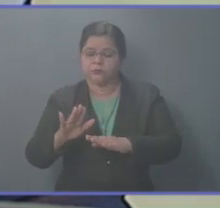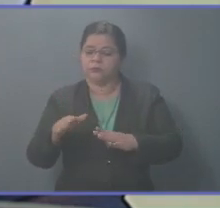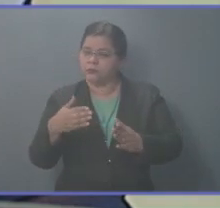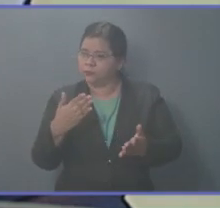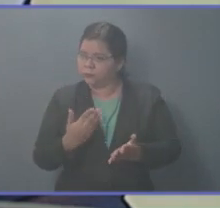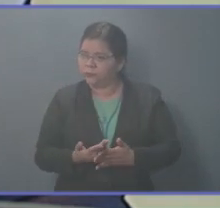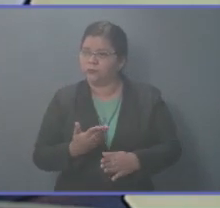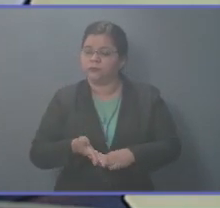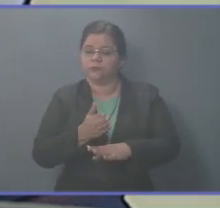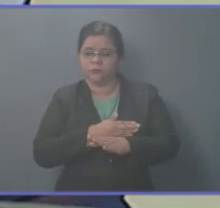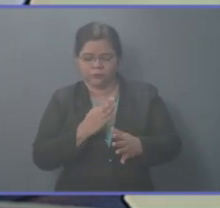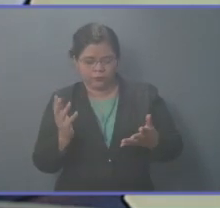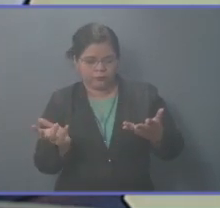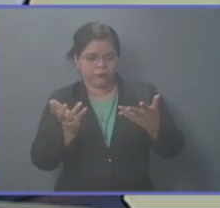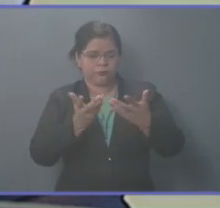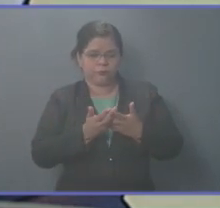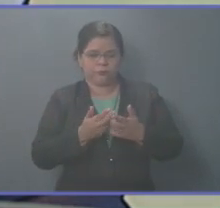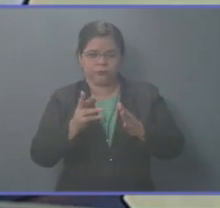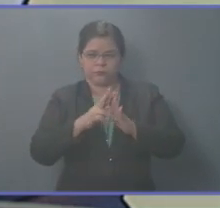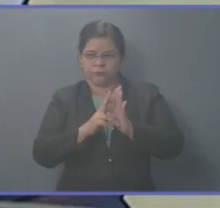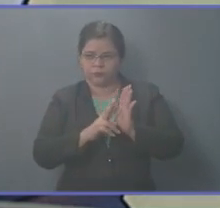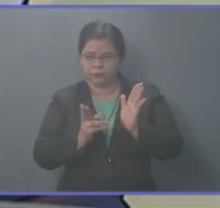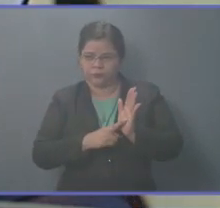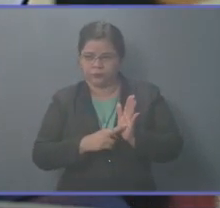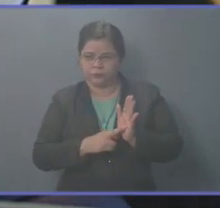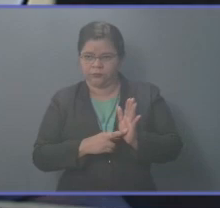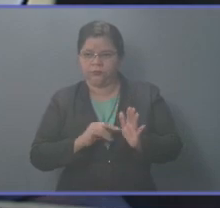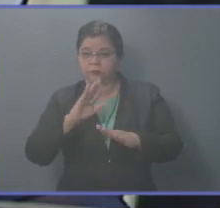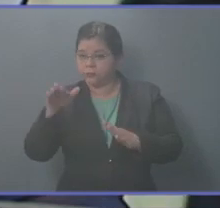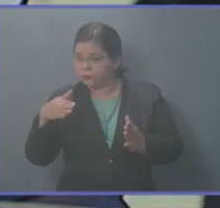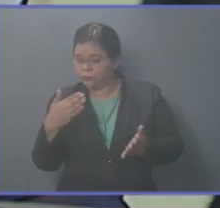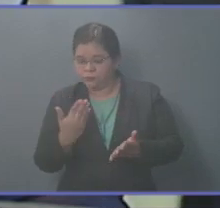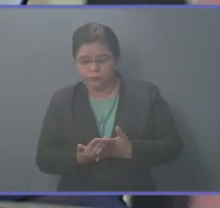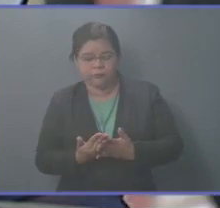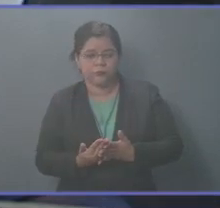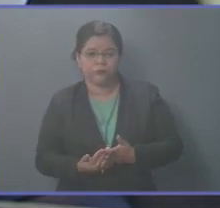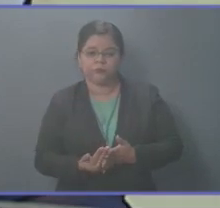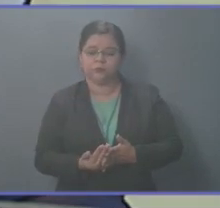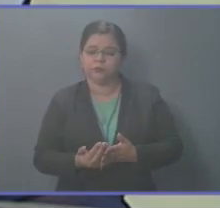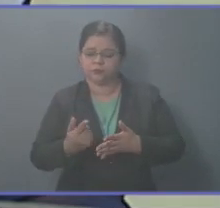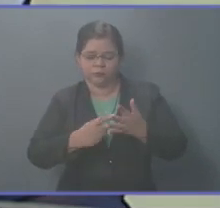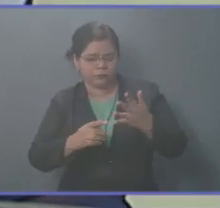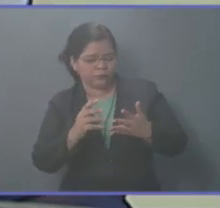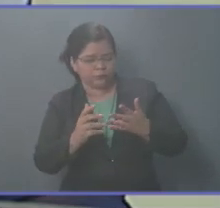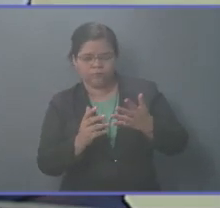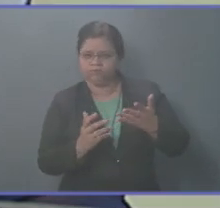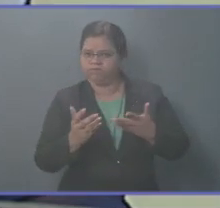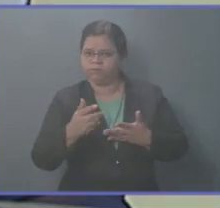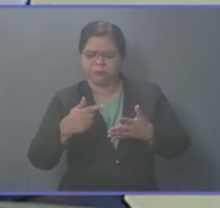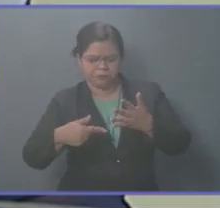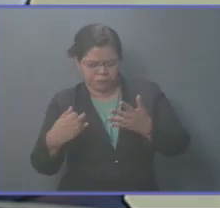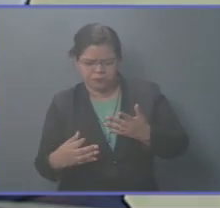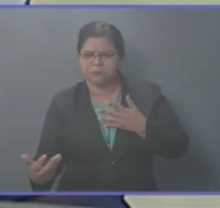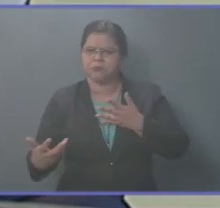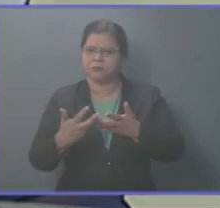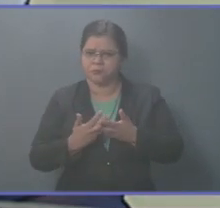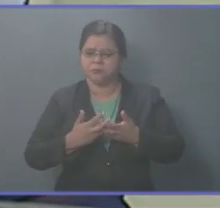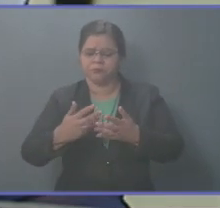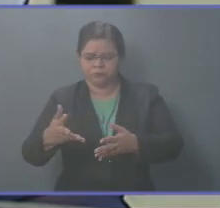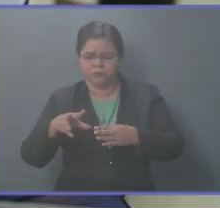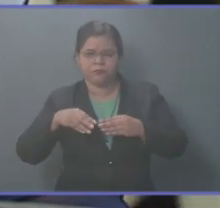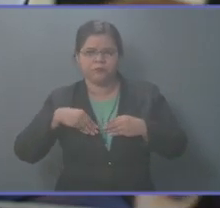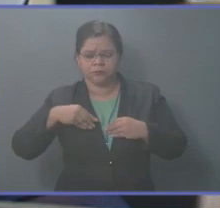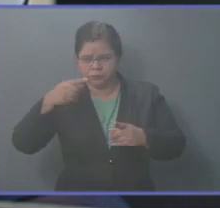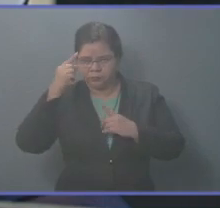que se enmarquen dentro del régimen normativo constitucional, convencional y legal, y quien emite dichas órdenes